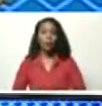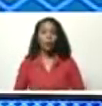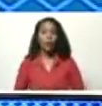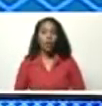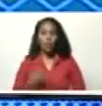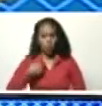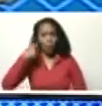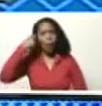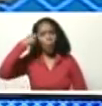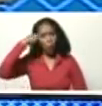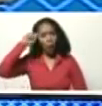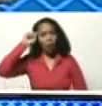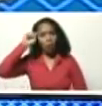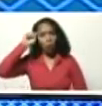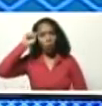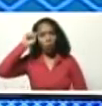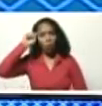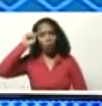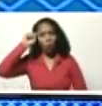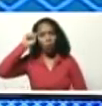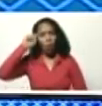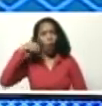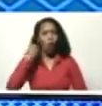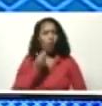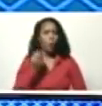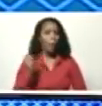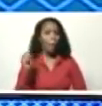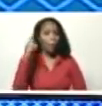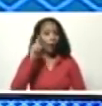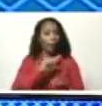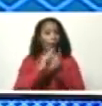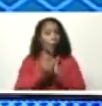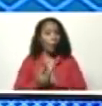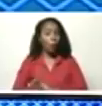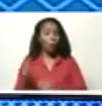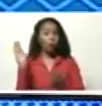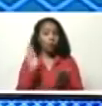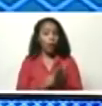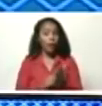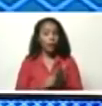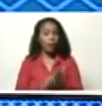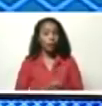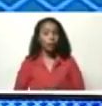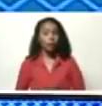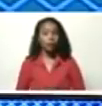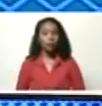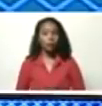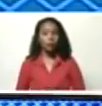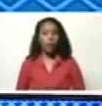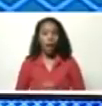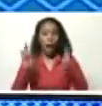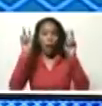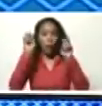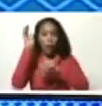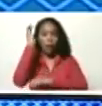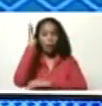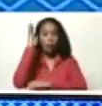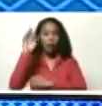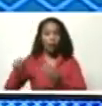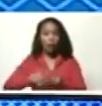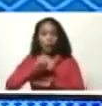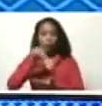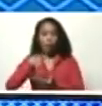Yo recuerdo cómo en las primeras de cambio, una vez instalada la nueva Asamblea